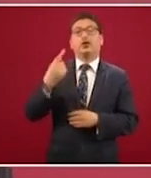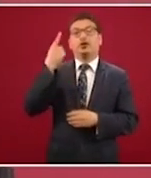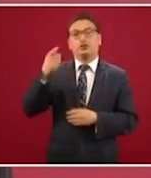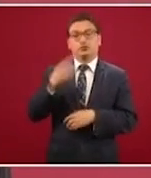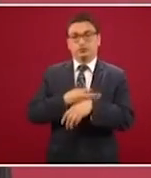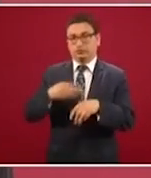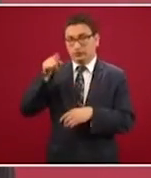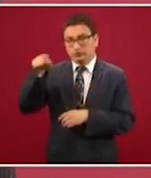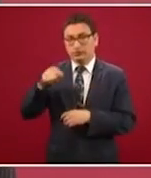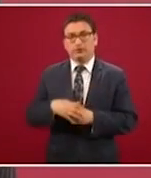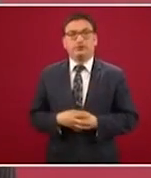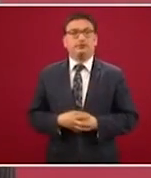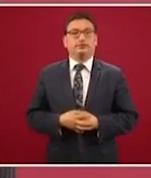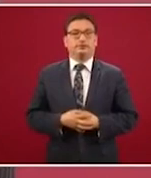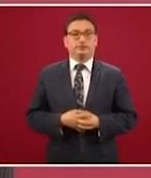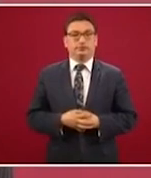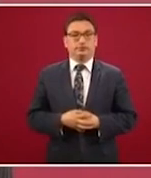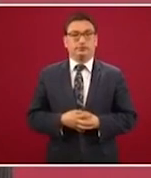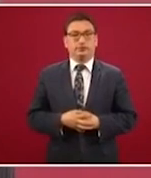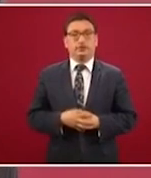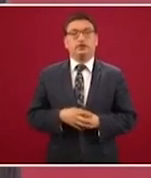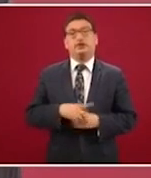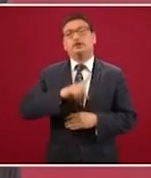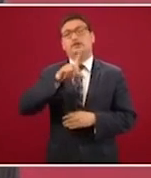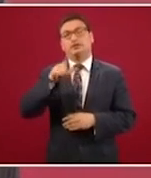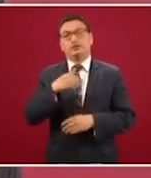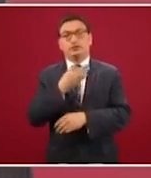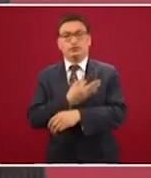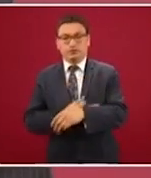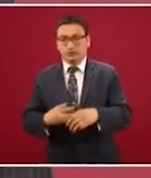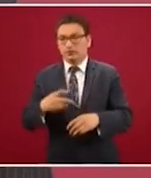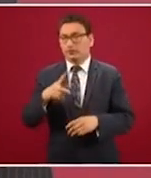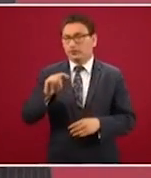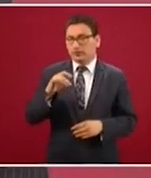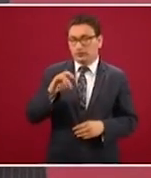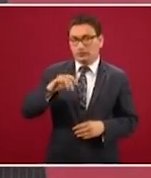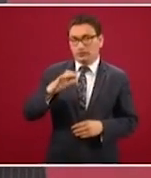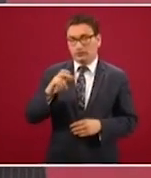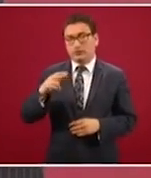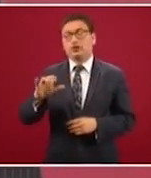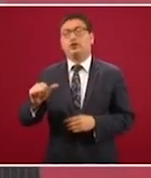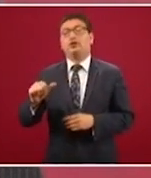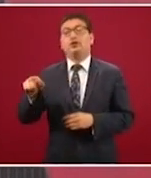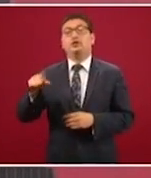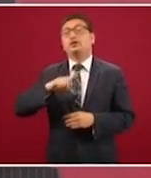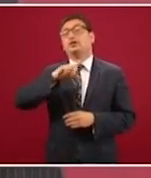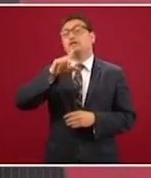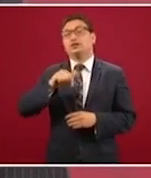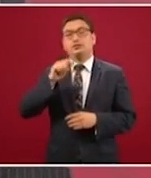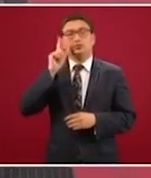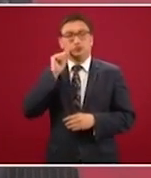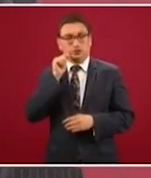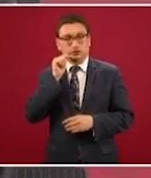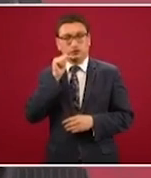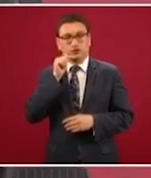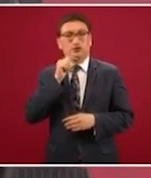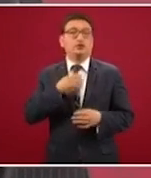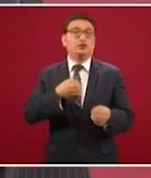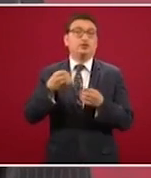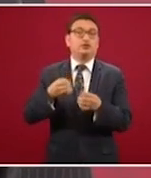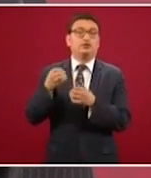allá y en la tarde voy a Nacajuca y mañana